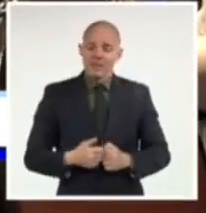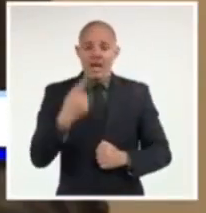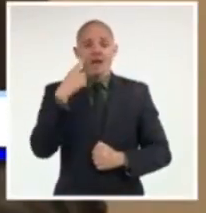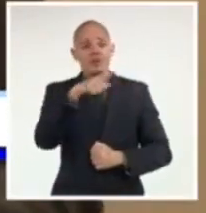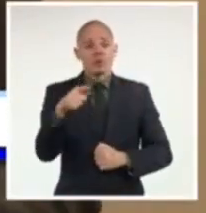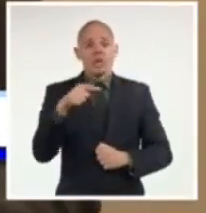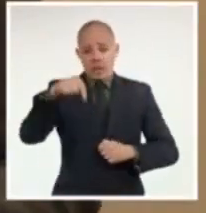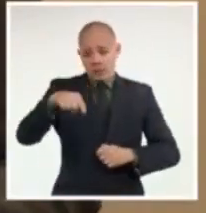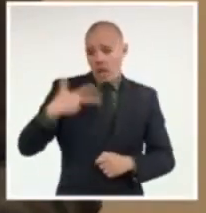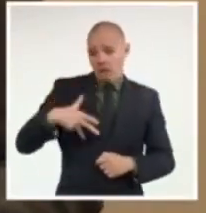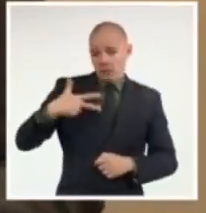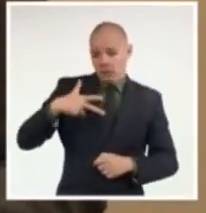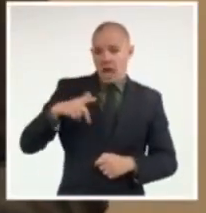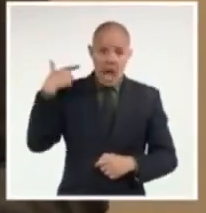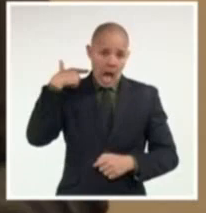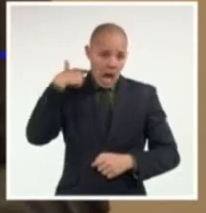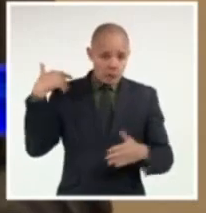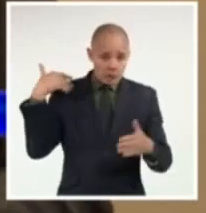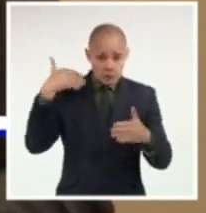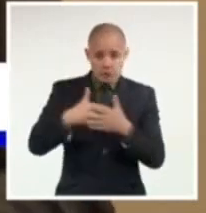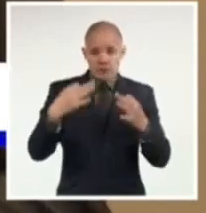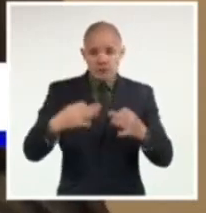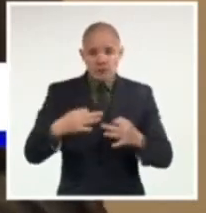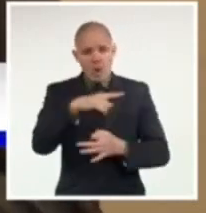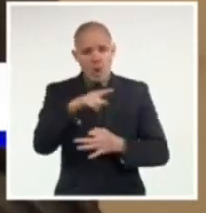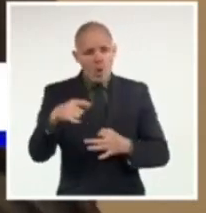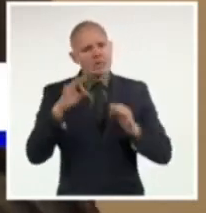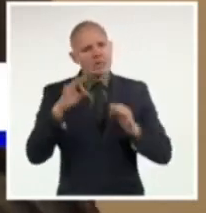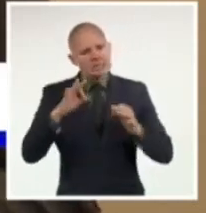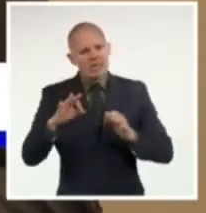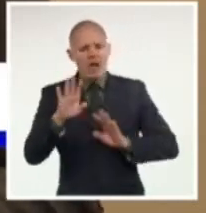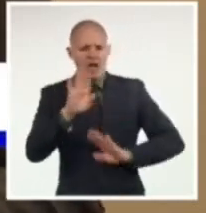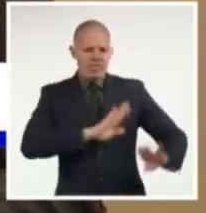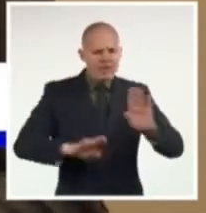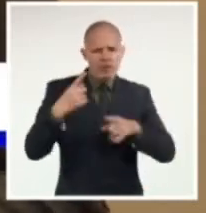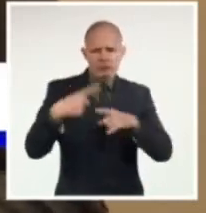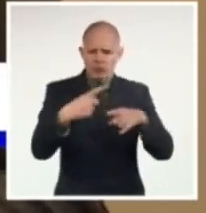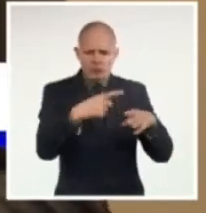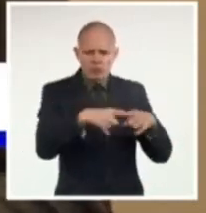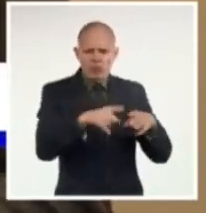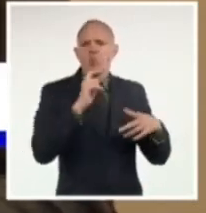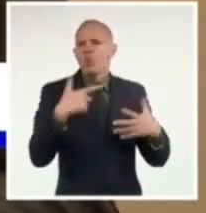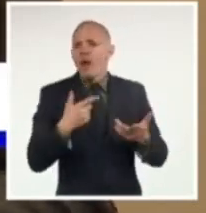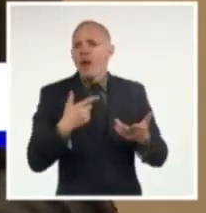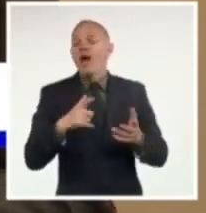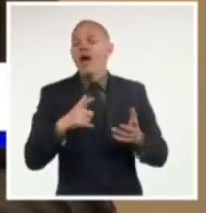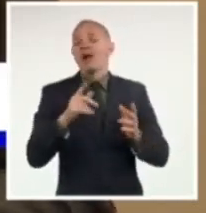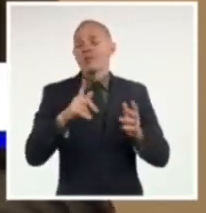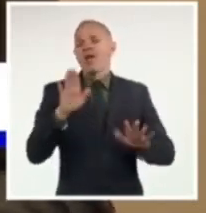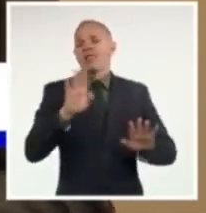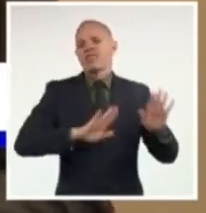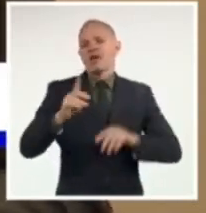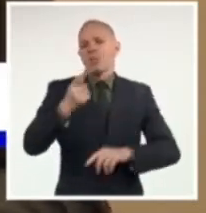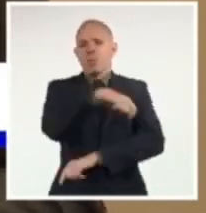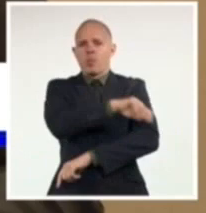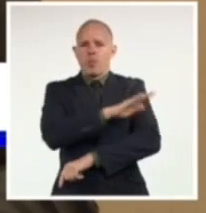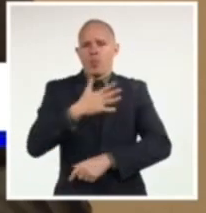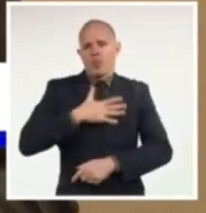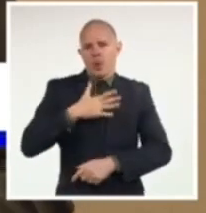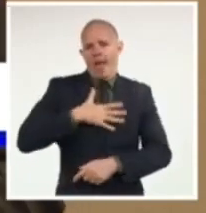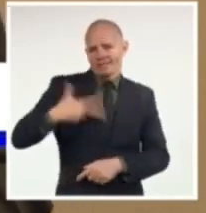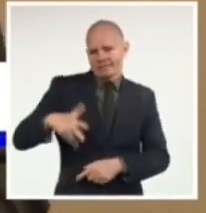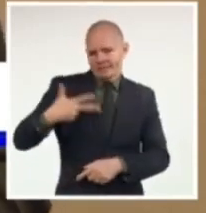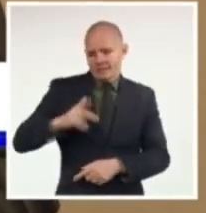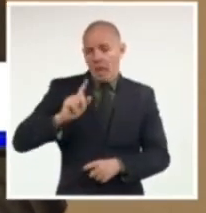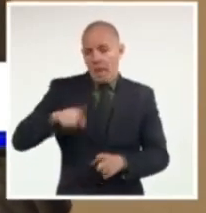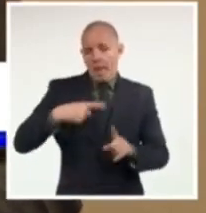Argentina, en todos estos años, han sido la vanguardia intelectual en defensa del pueblo argentino y por supuesto han sido